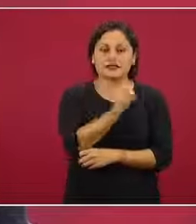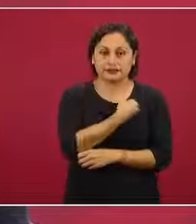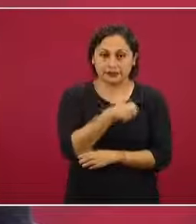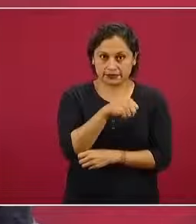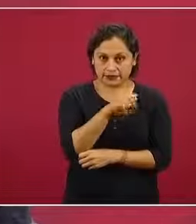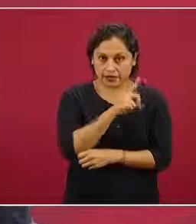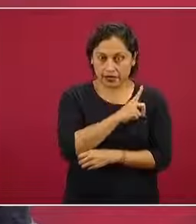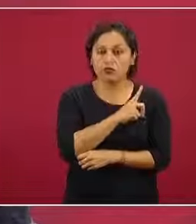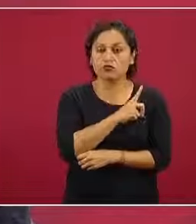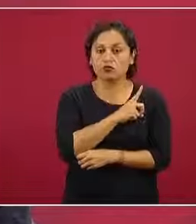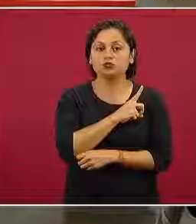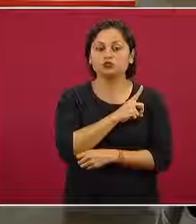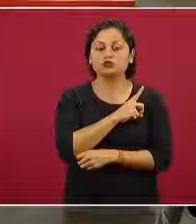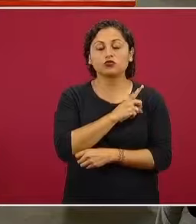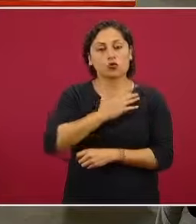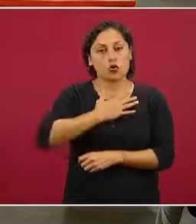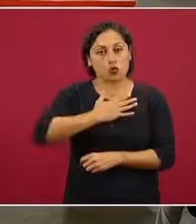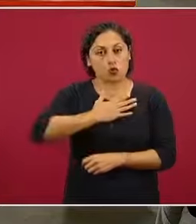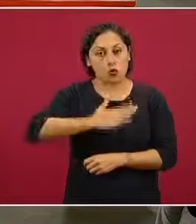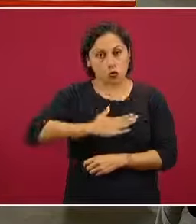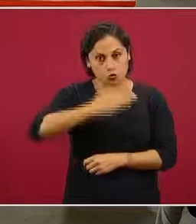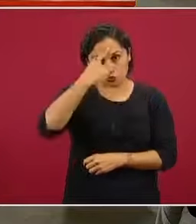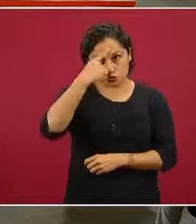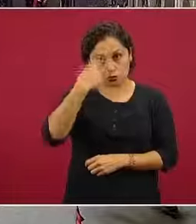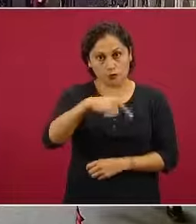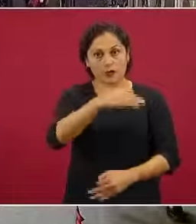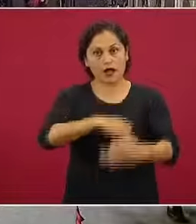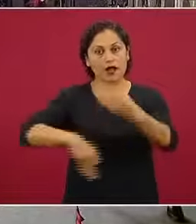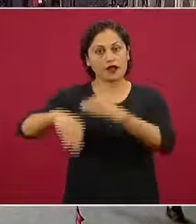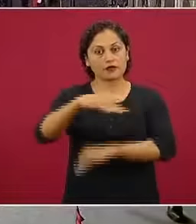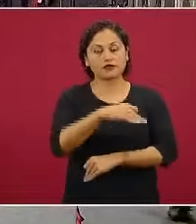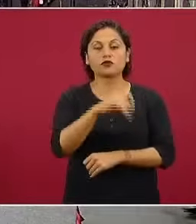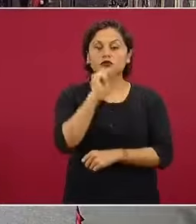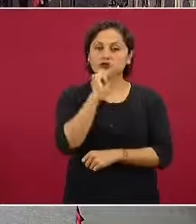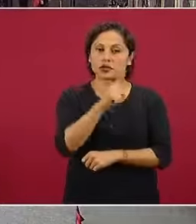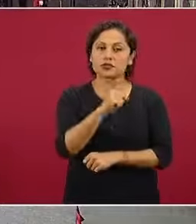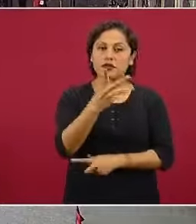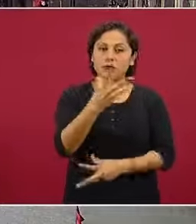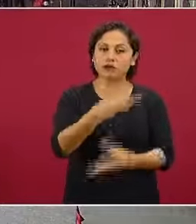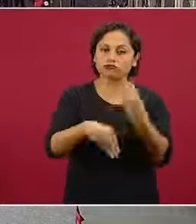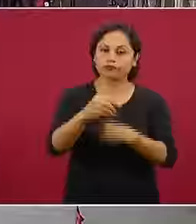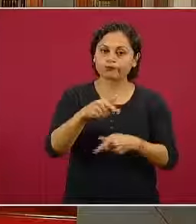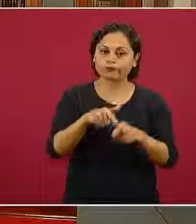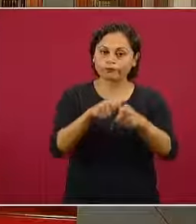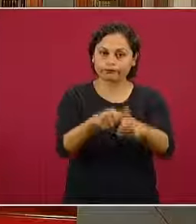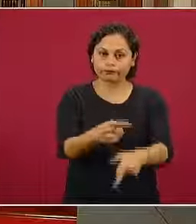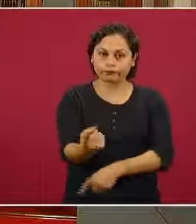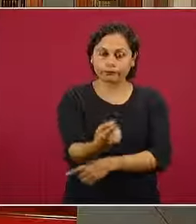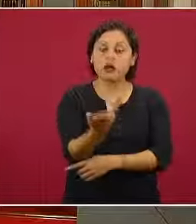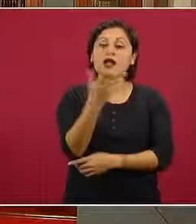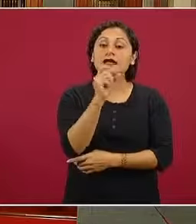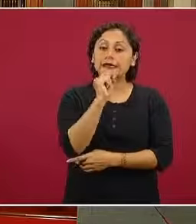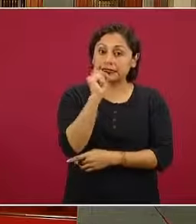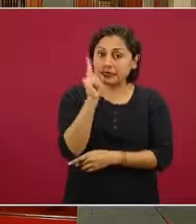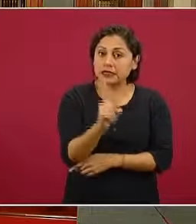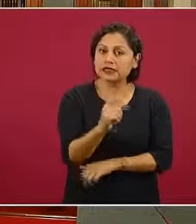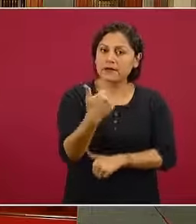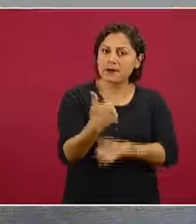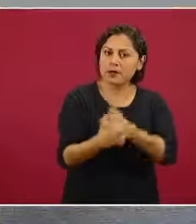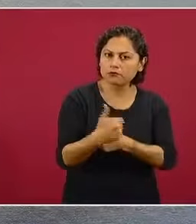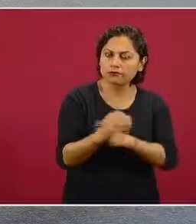saludable, socialmente justo y ambientalmente sostenible, además de económicamente competitivo. Y